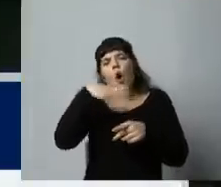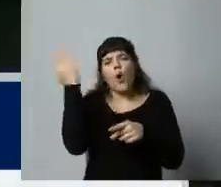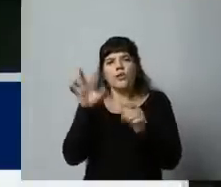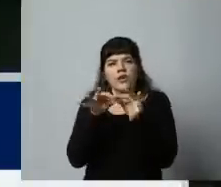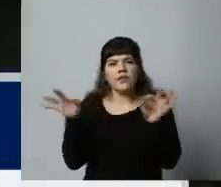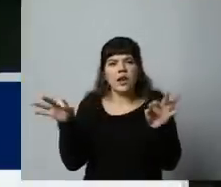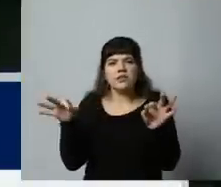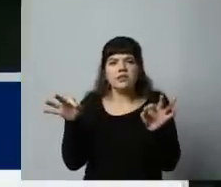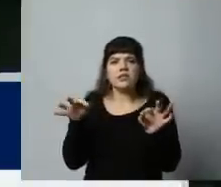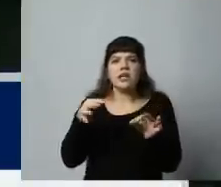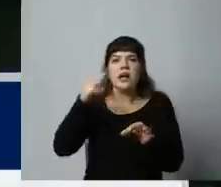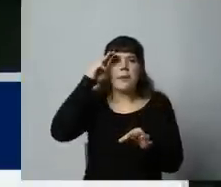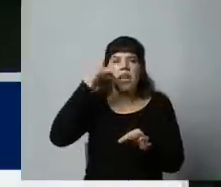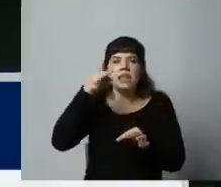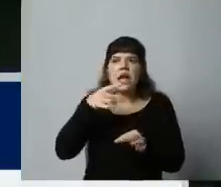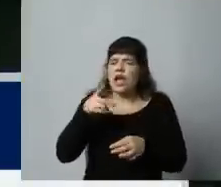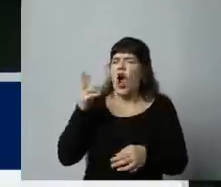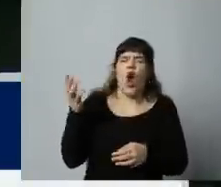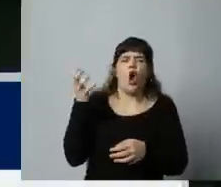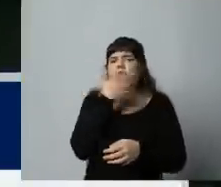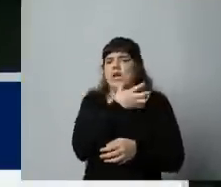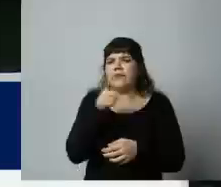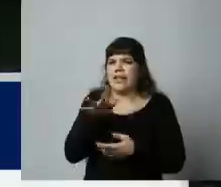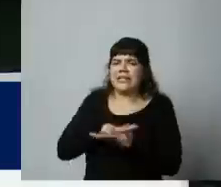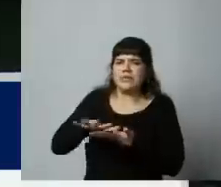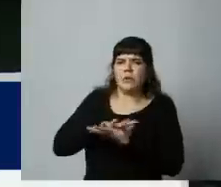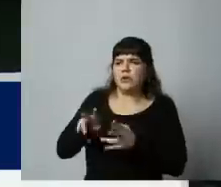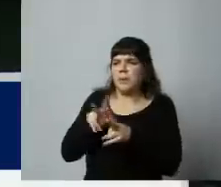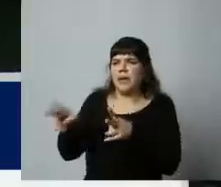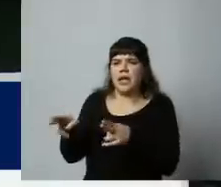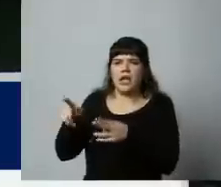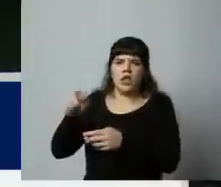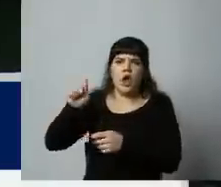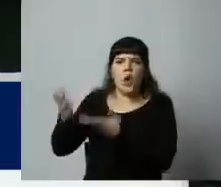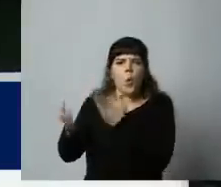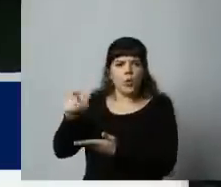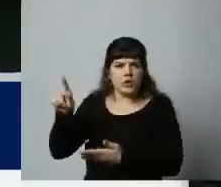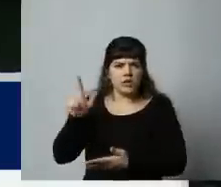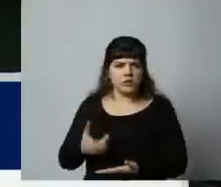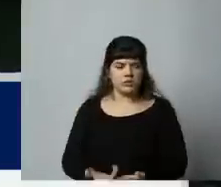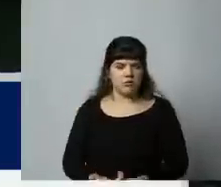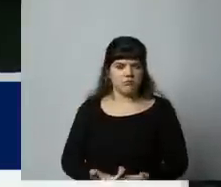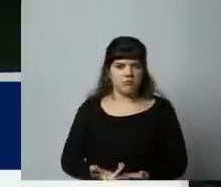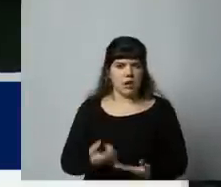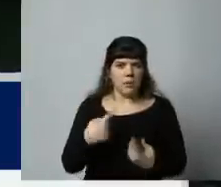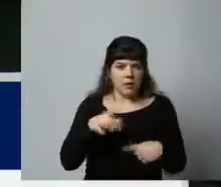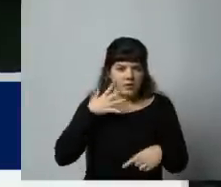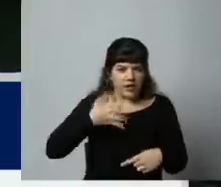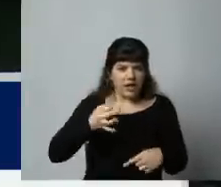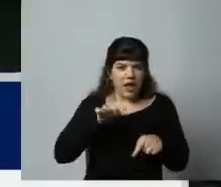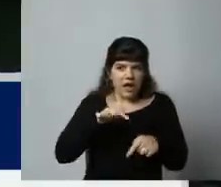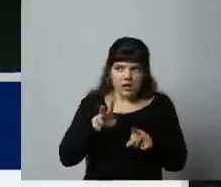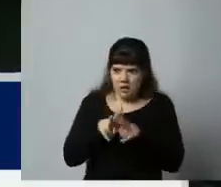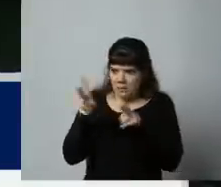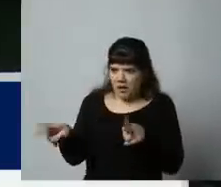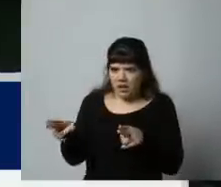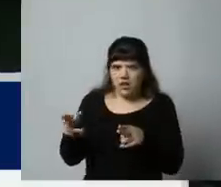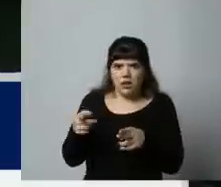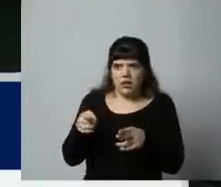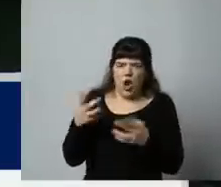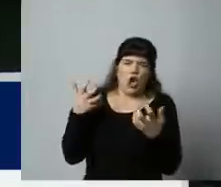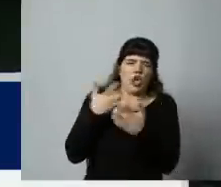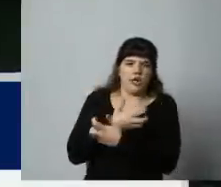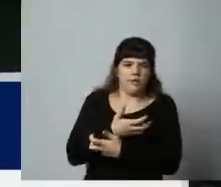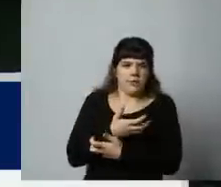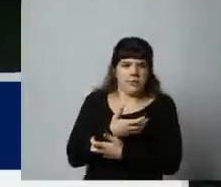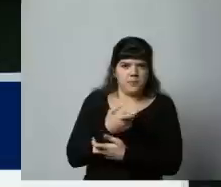manini fue que era bochornoso este periodo de la justicia cuando los historiadores vean van a ver que este fue un periodo bochornoso